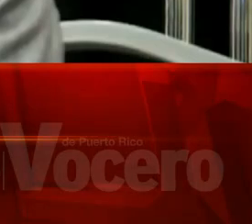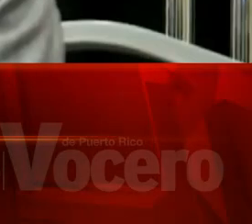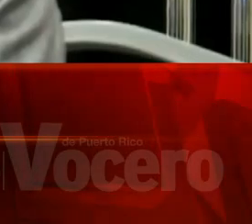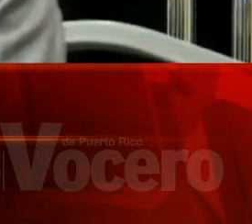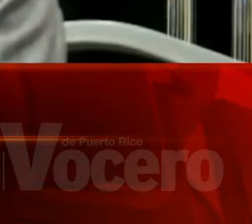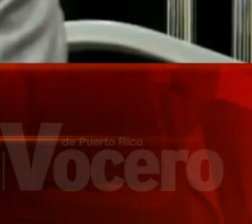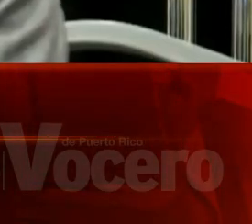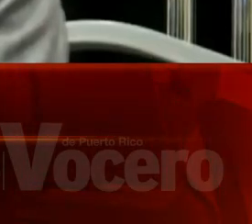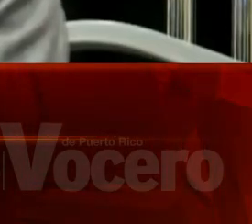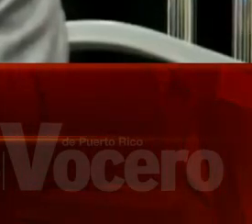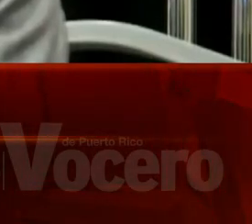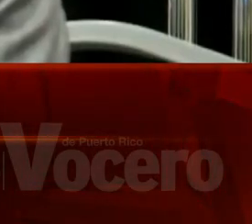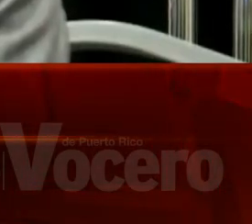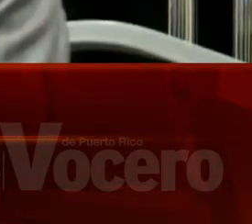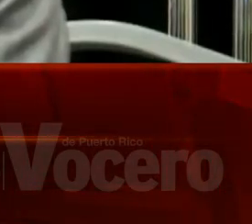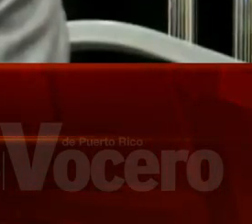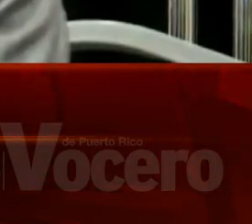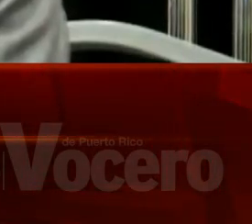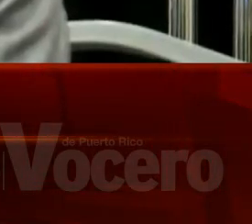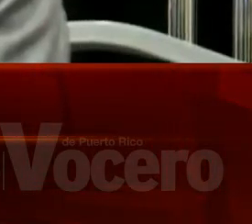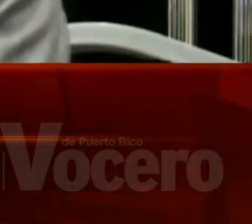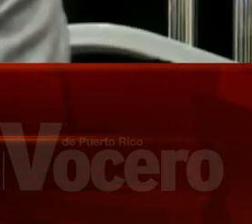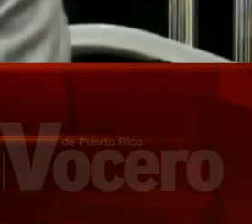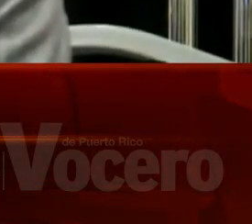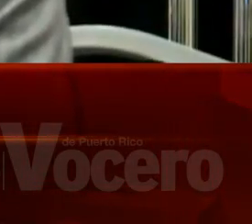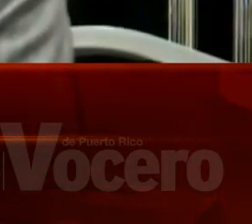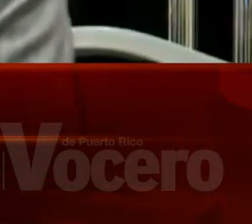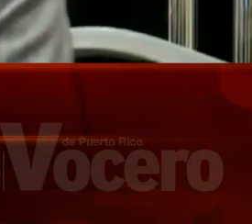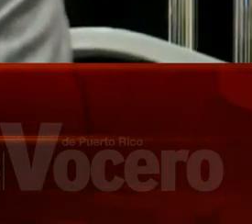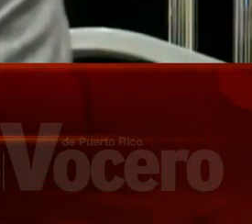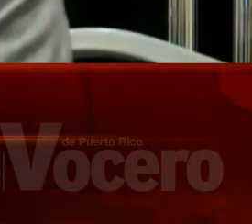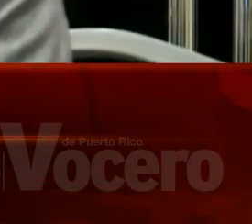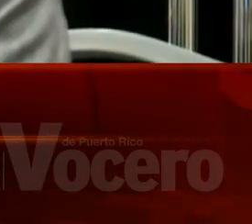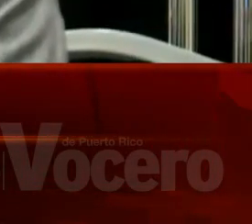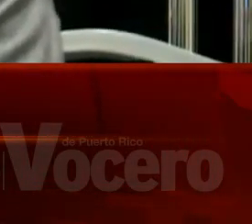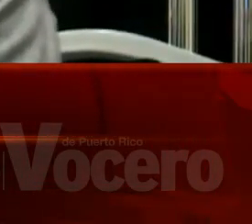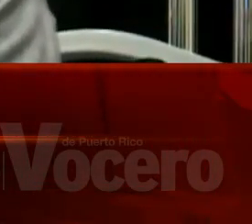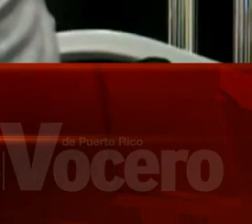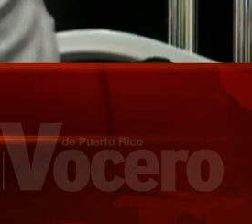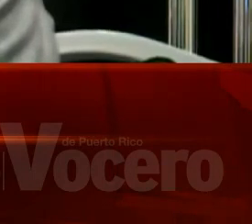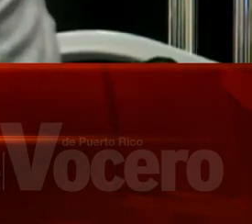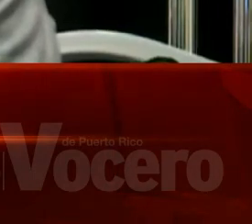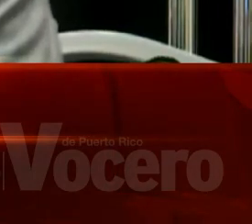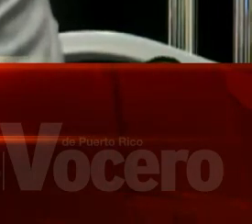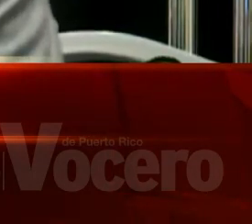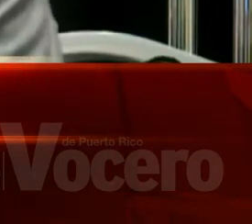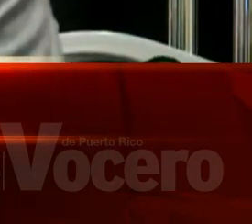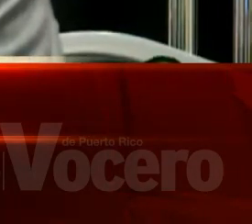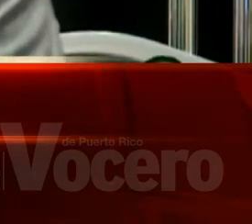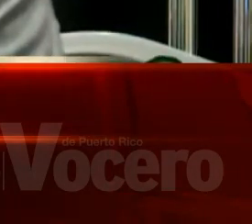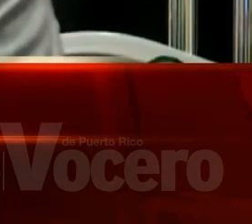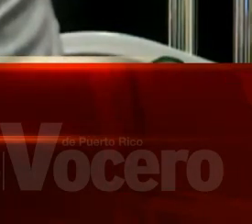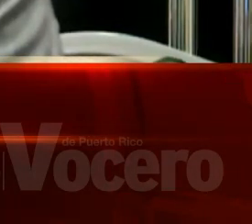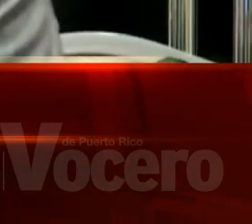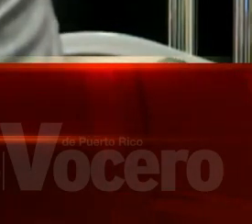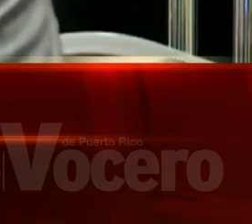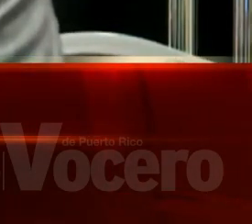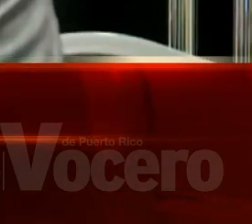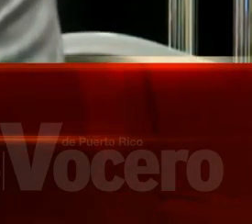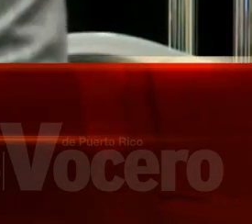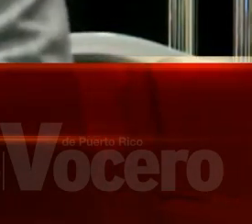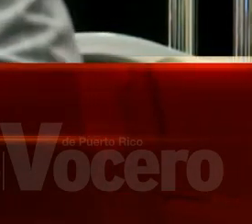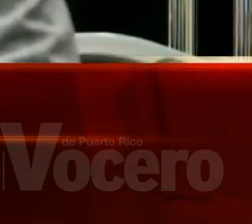Puerto Rico. La primera gráfica que vamos a presentar es lo que llamamos la curva epidémica.